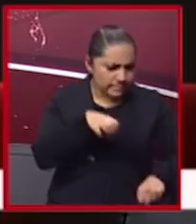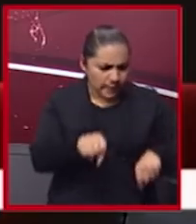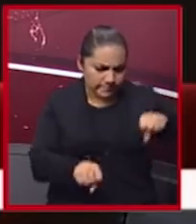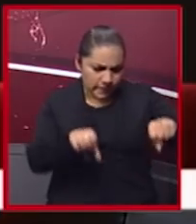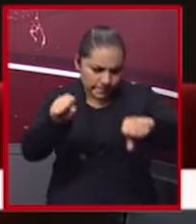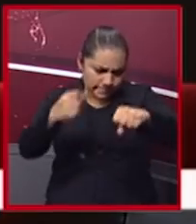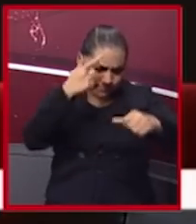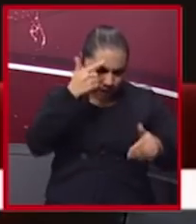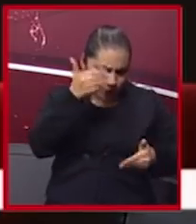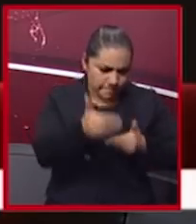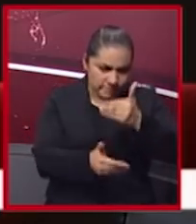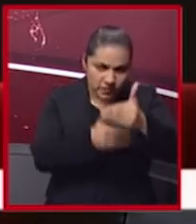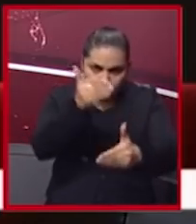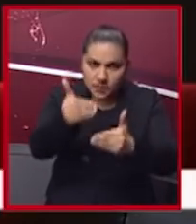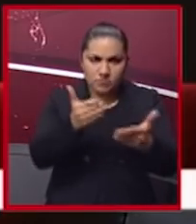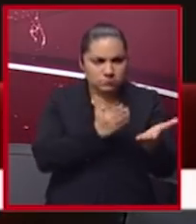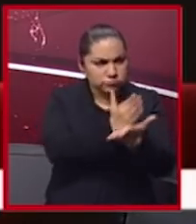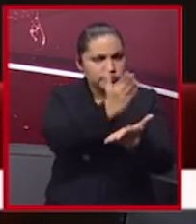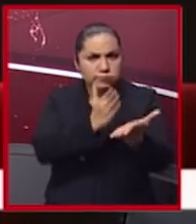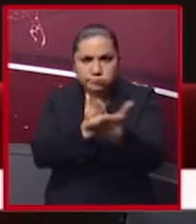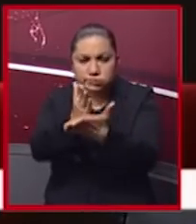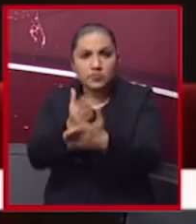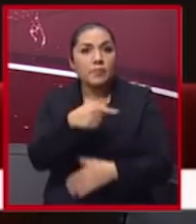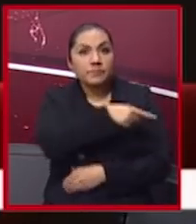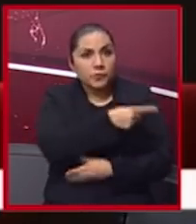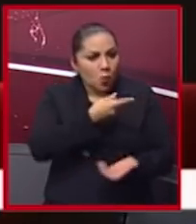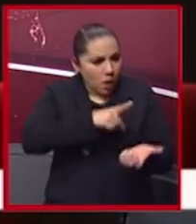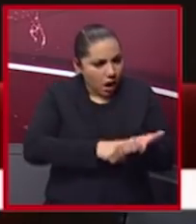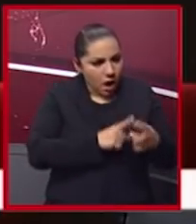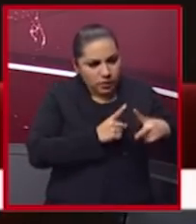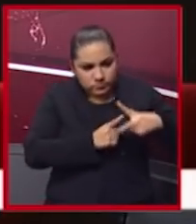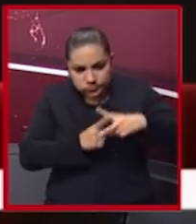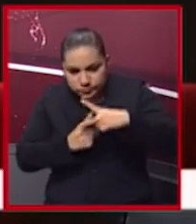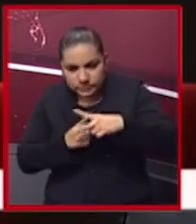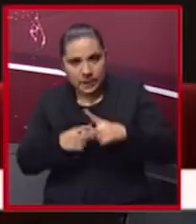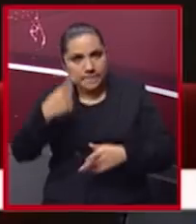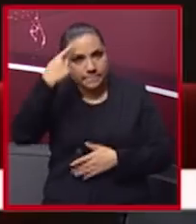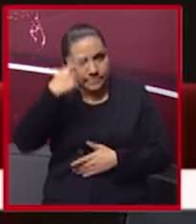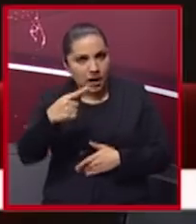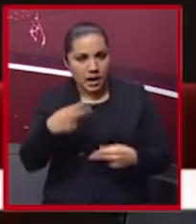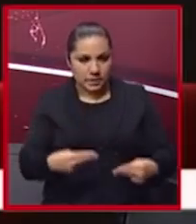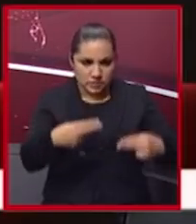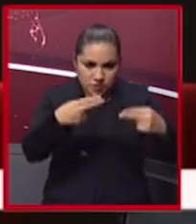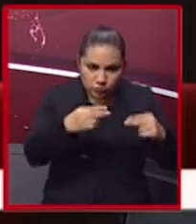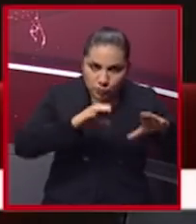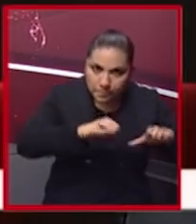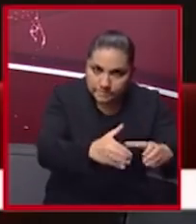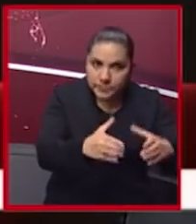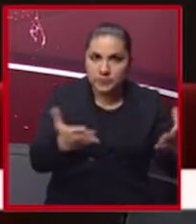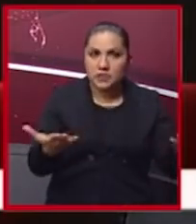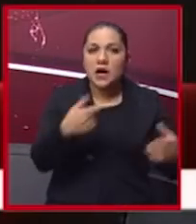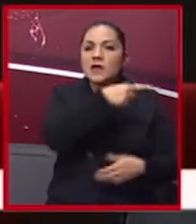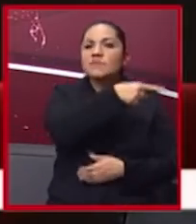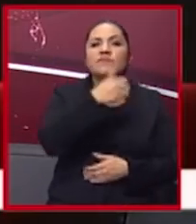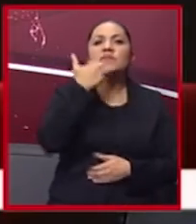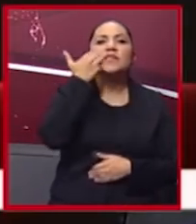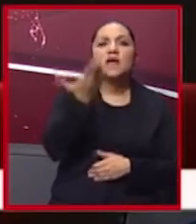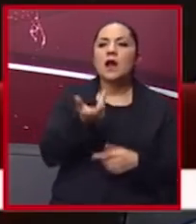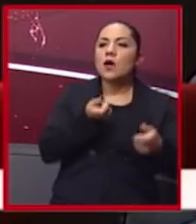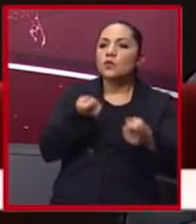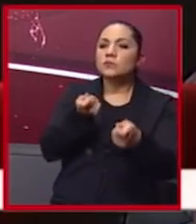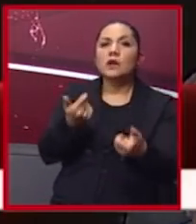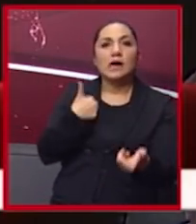tecnológica, el Instituto Emprendedor, los apoyos al campo. Quieren tenerlos comiendo de su mano.